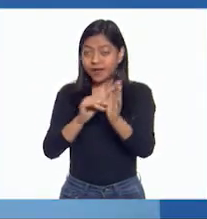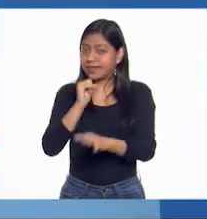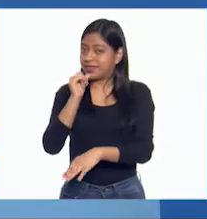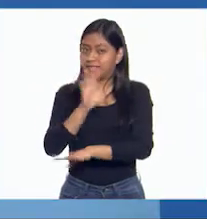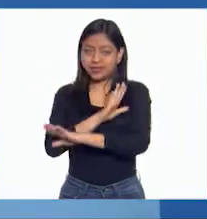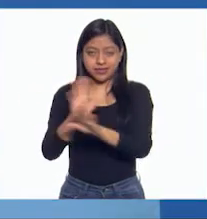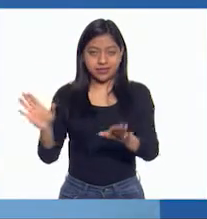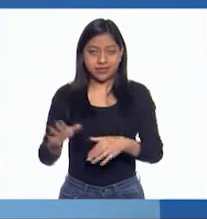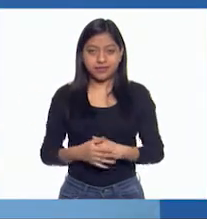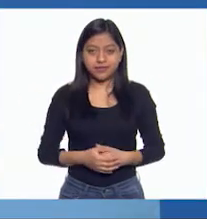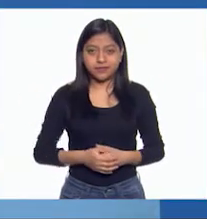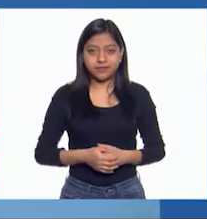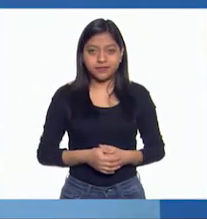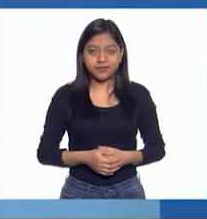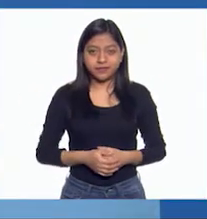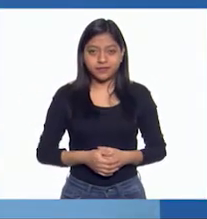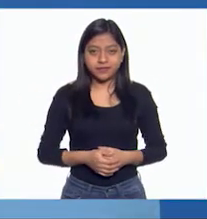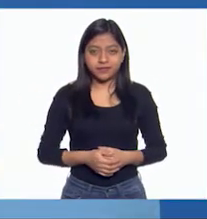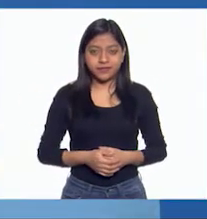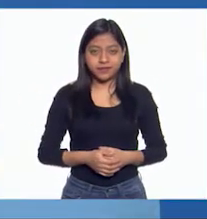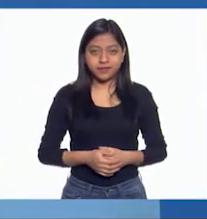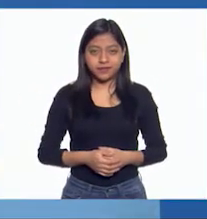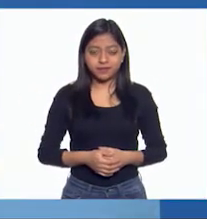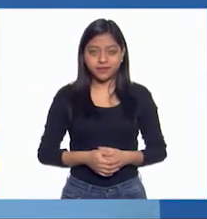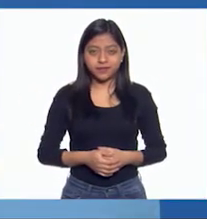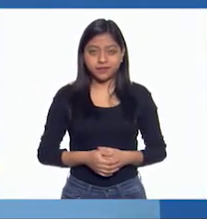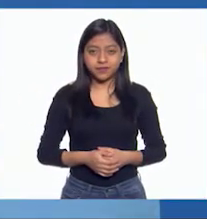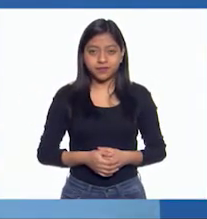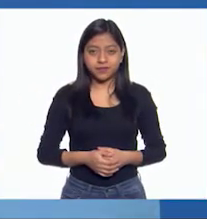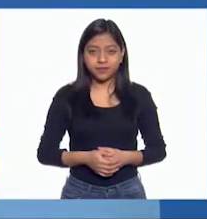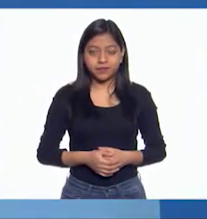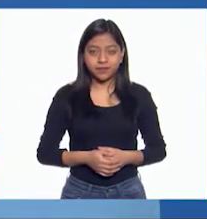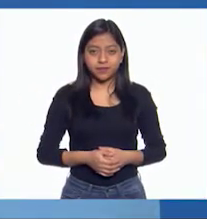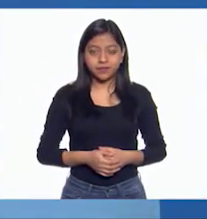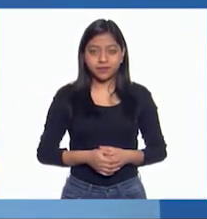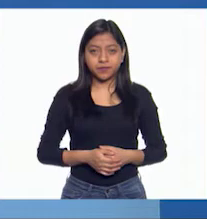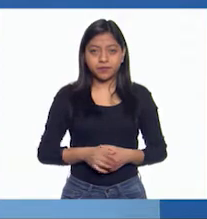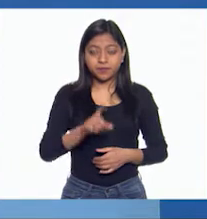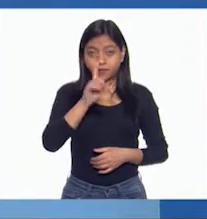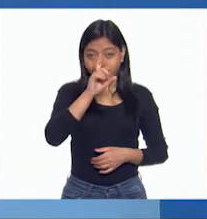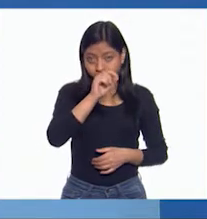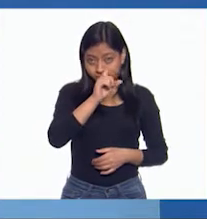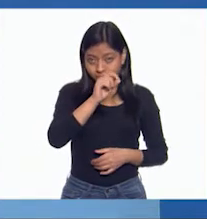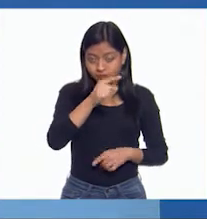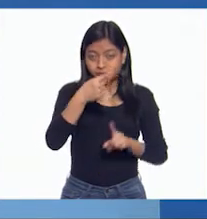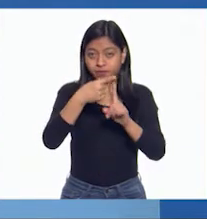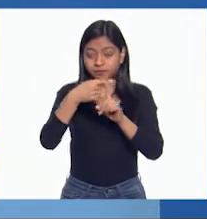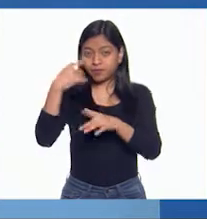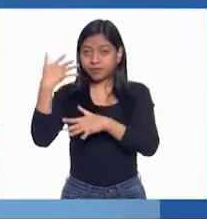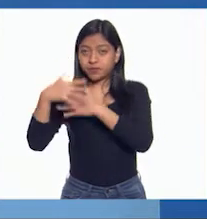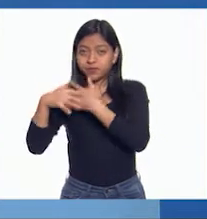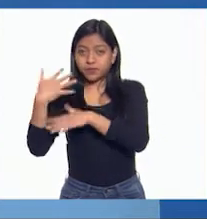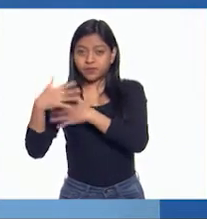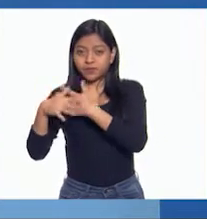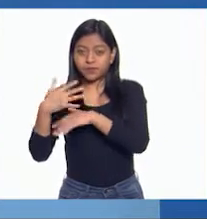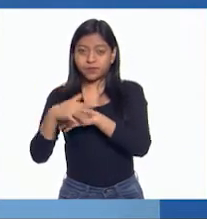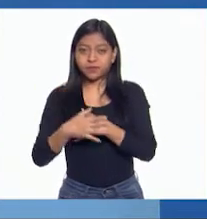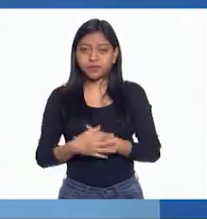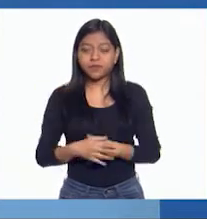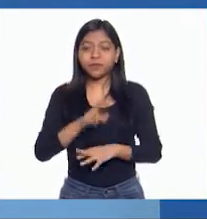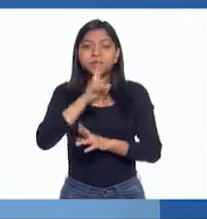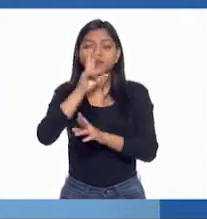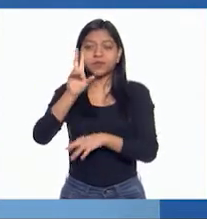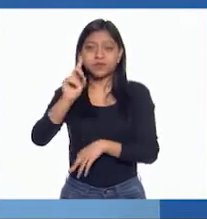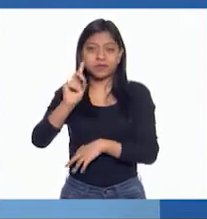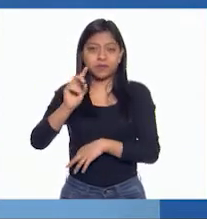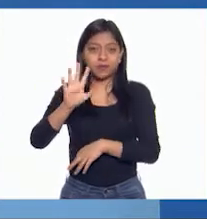la juntamos con las 20 que sobraron, serían 20 más 15, nos daría